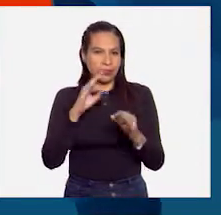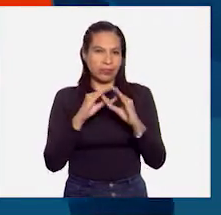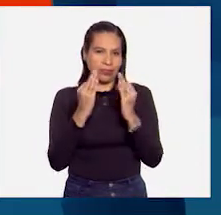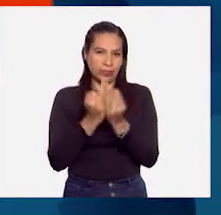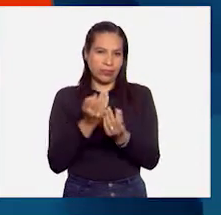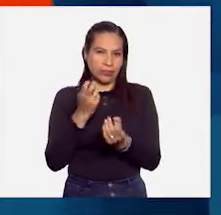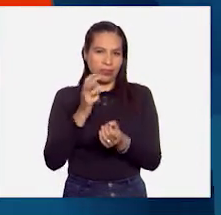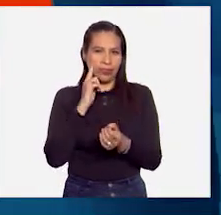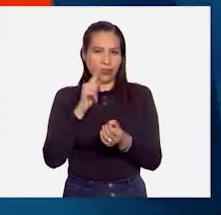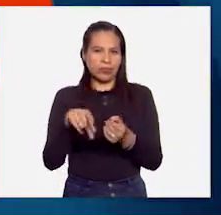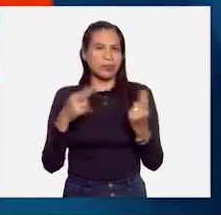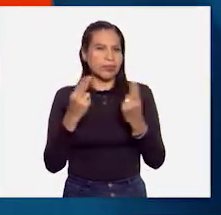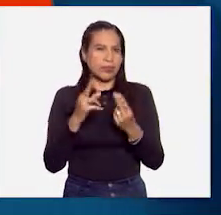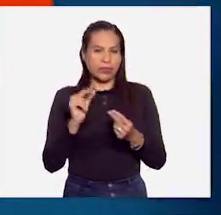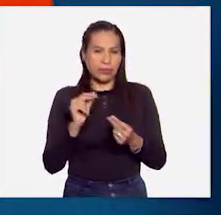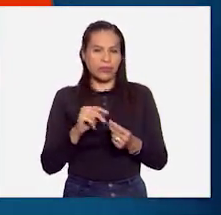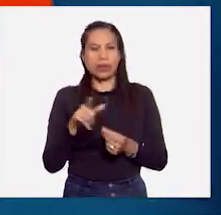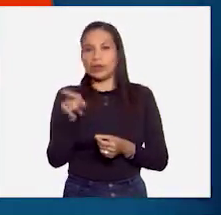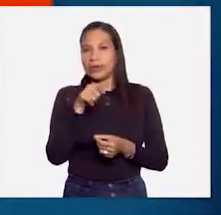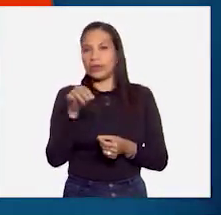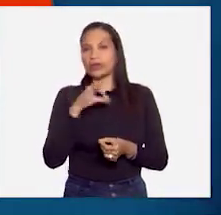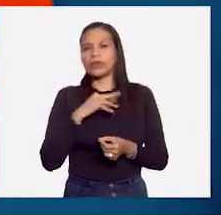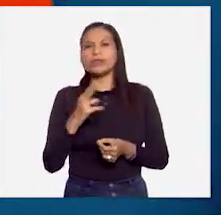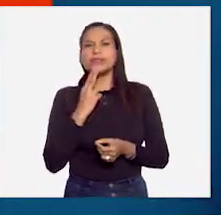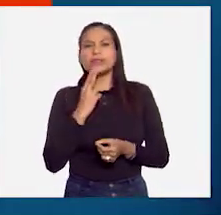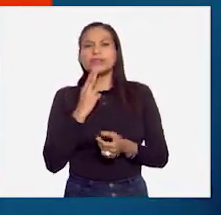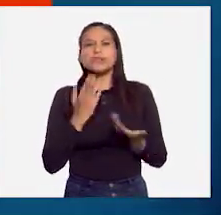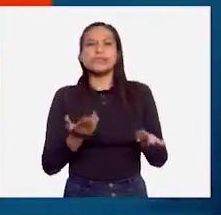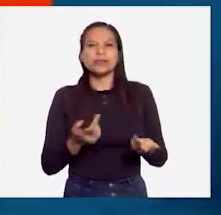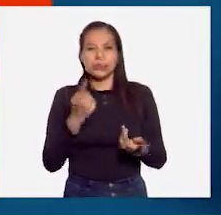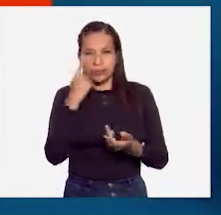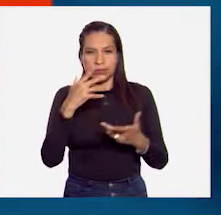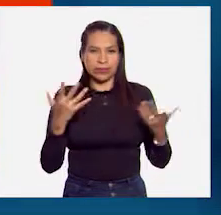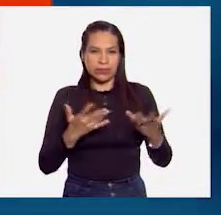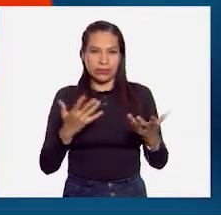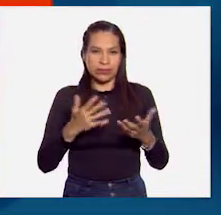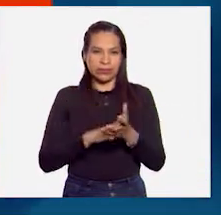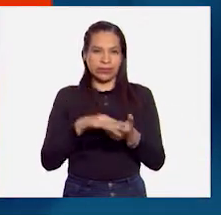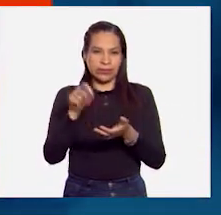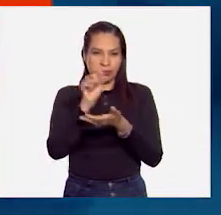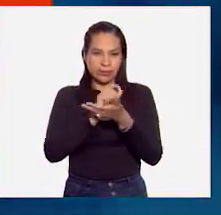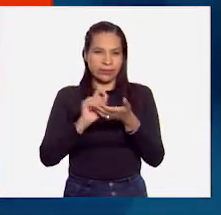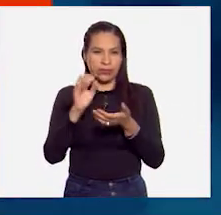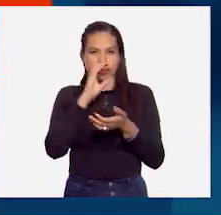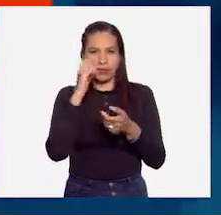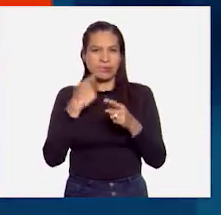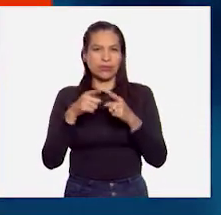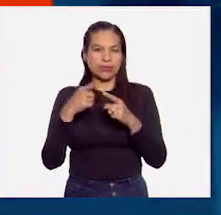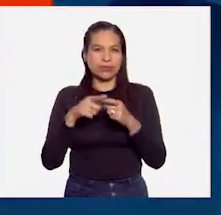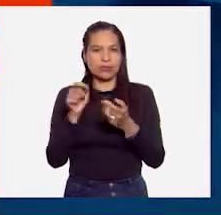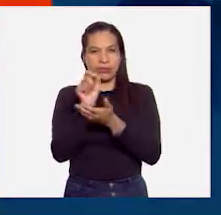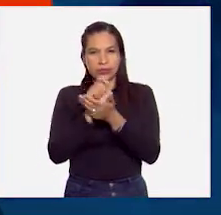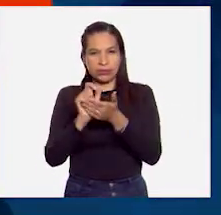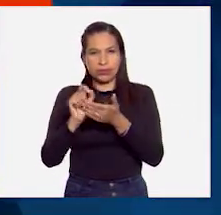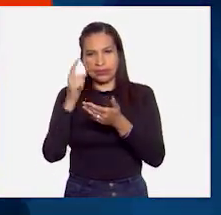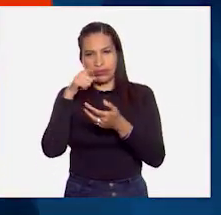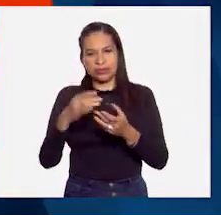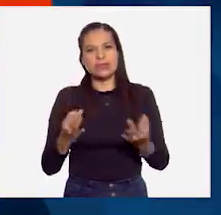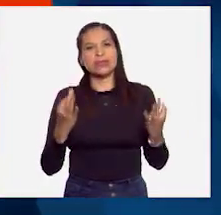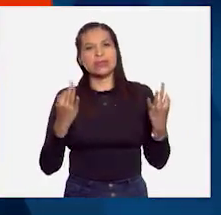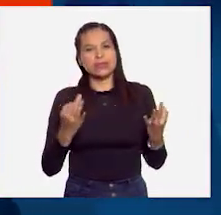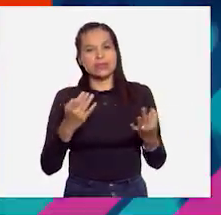no es necesario que comiencen en el centro. Y esto les puede servir para hacer una foto con una un escrito para mandar